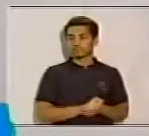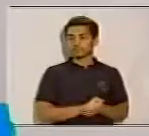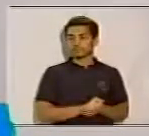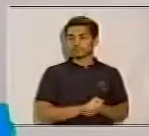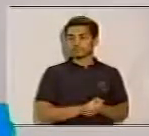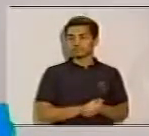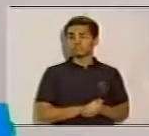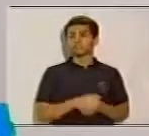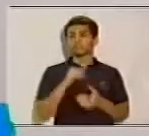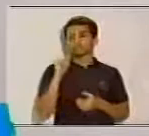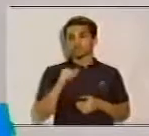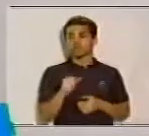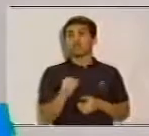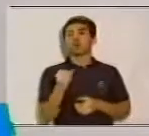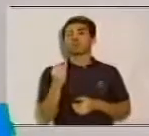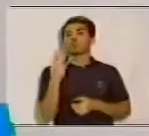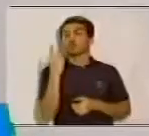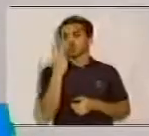En el paso número 2,